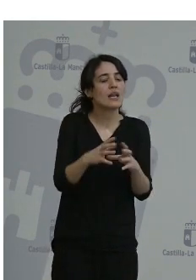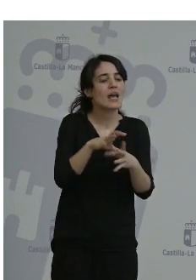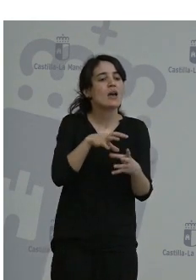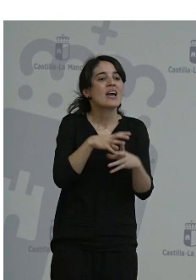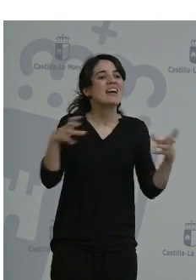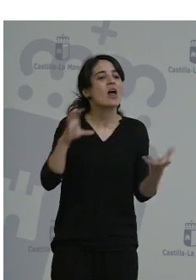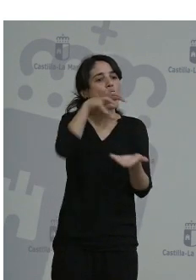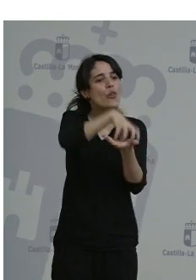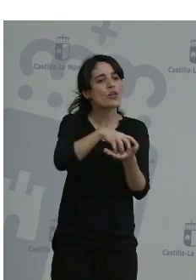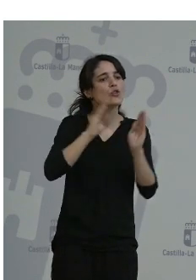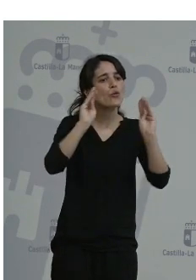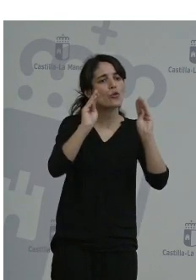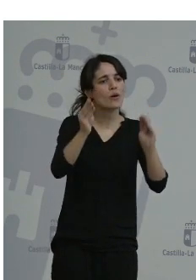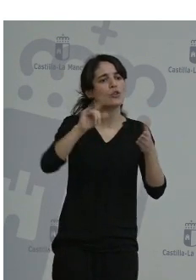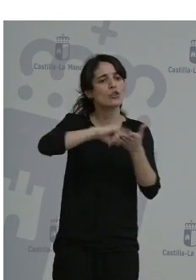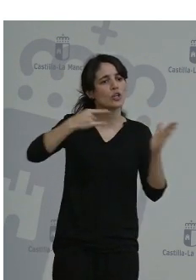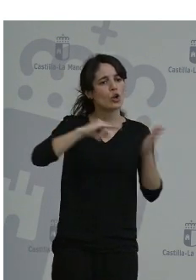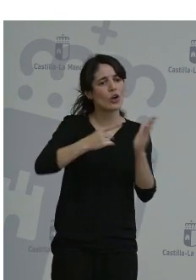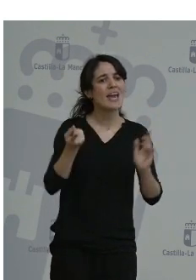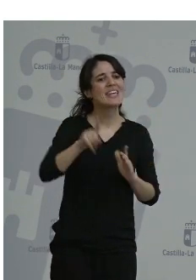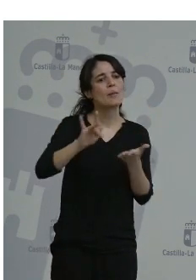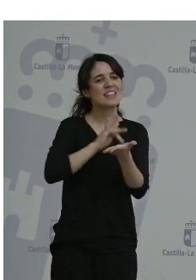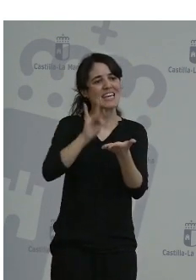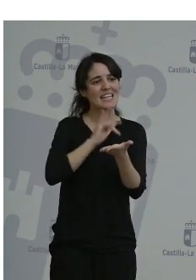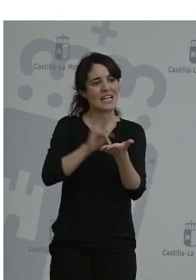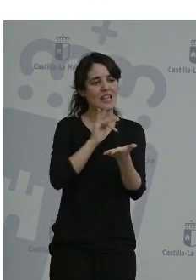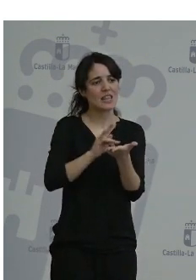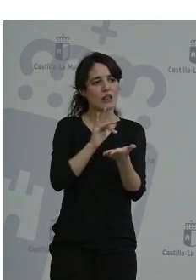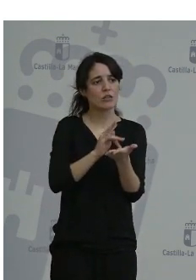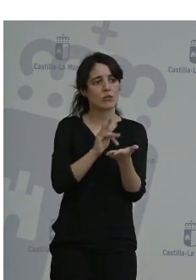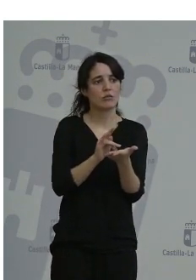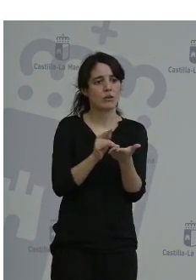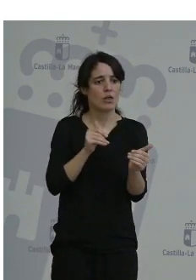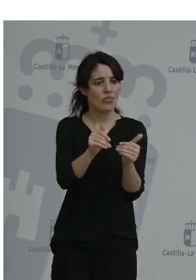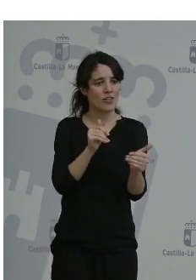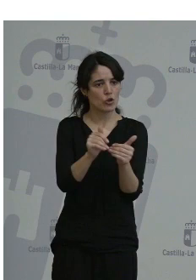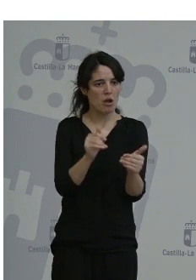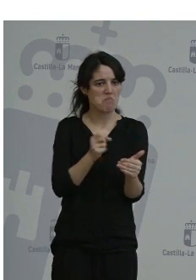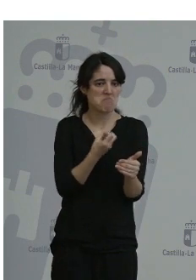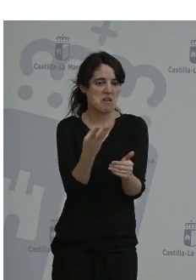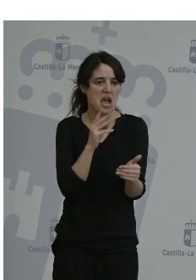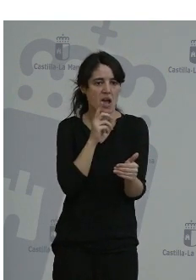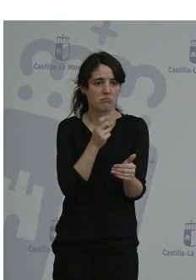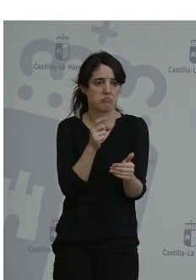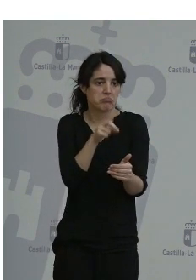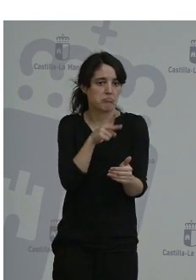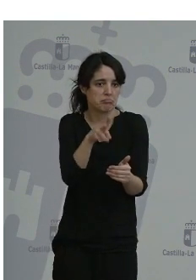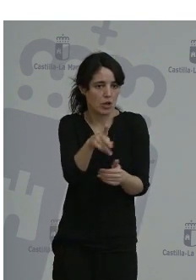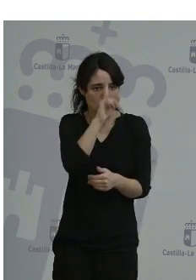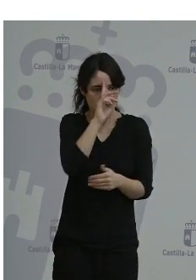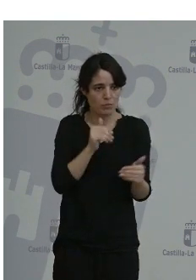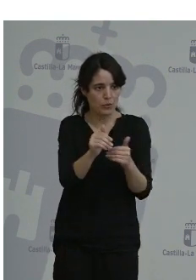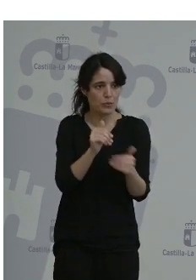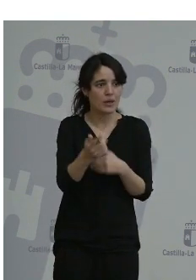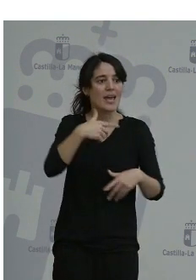y digitalización que se va a producir en los próximos años en el mundo, pero sobre todo en la